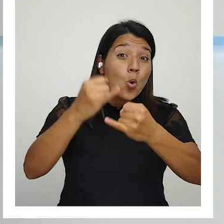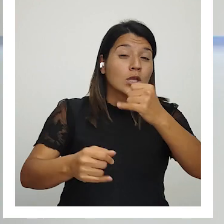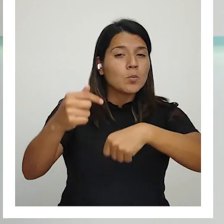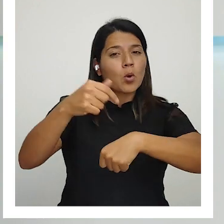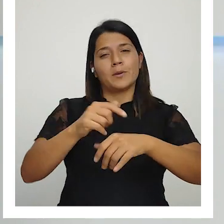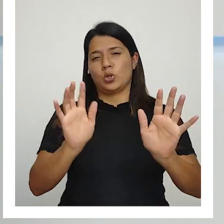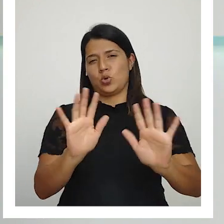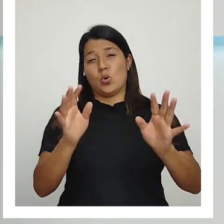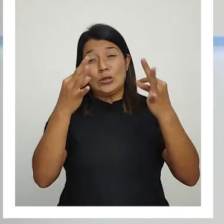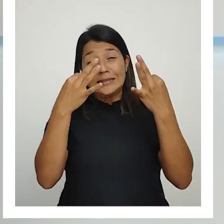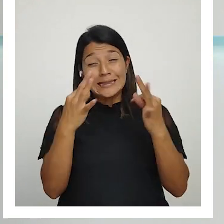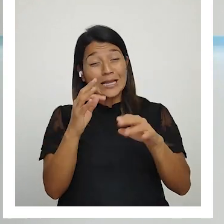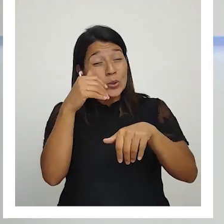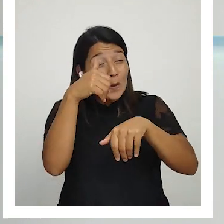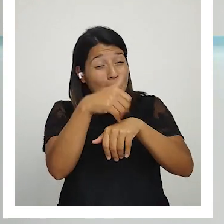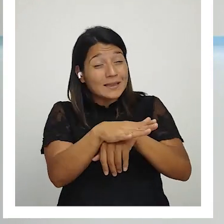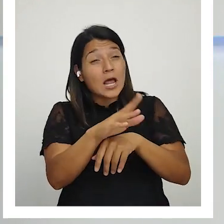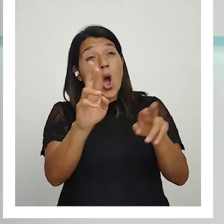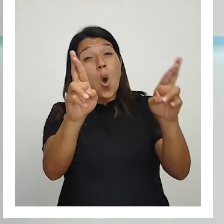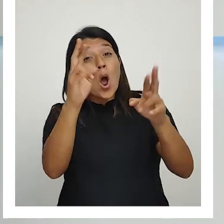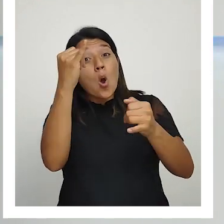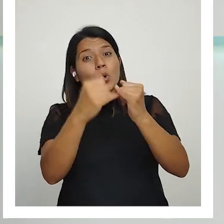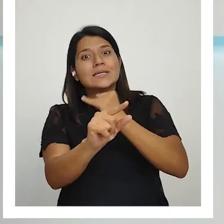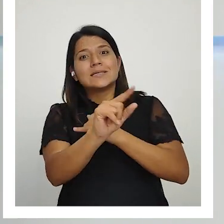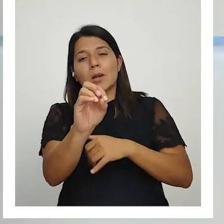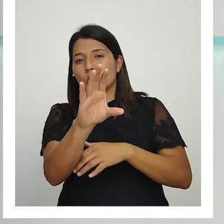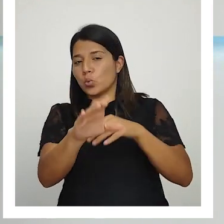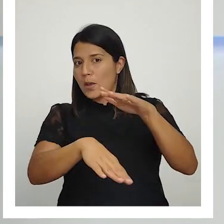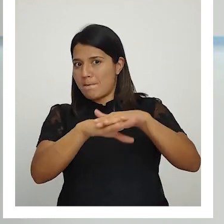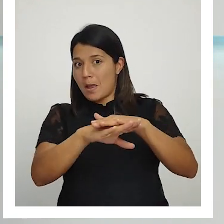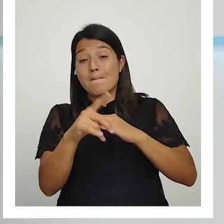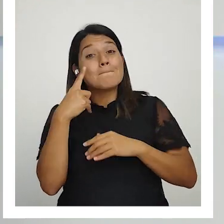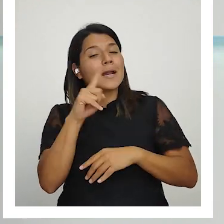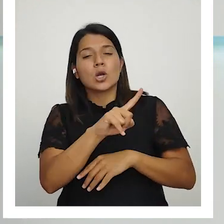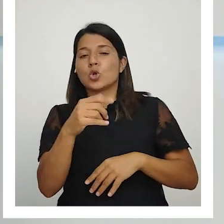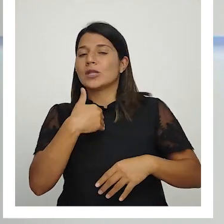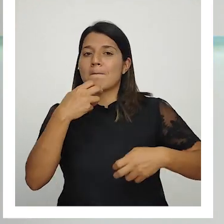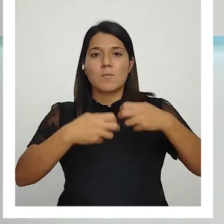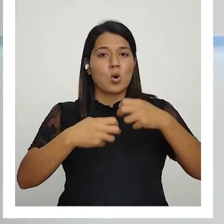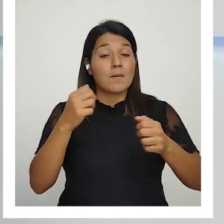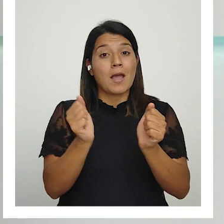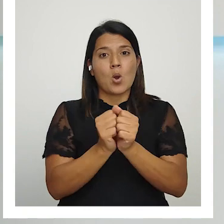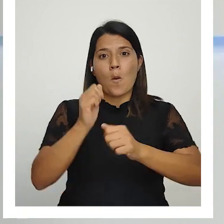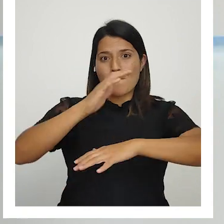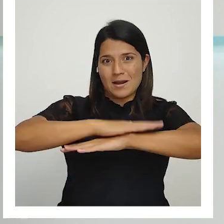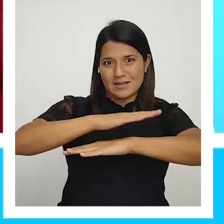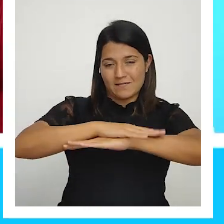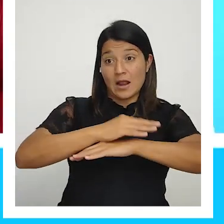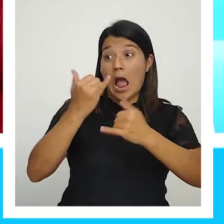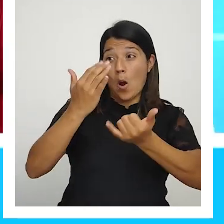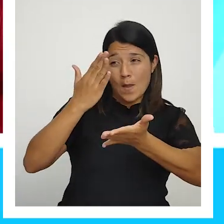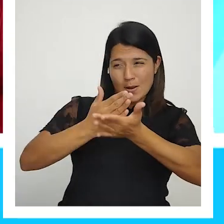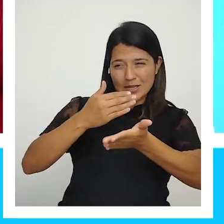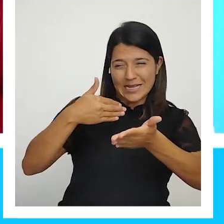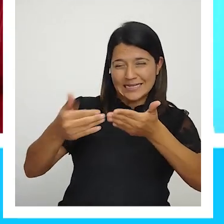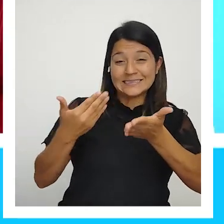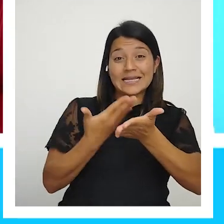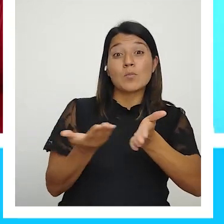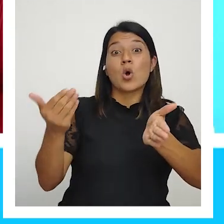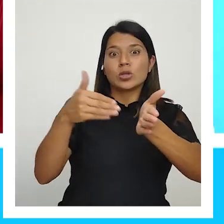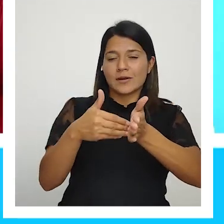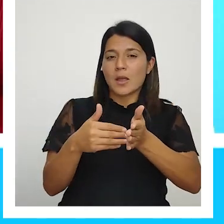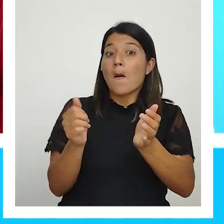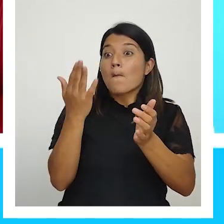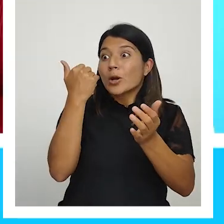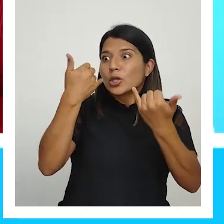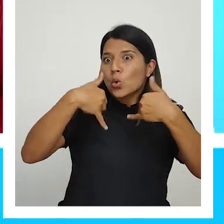menos la última semana de octubre para que no vayan a tener ningún problema con la plataforma. Vamos a hacer una pausa, pero ya casi volvemos porque hay todavía